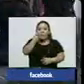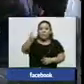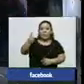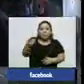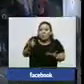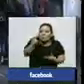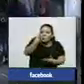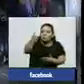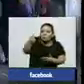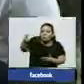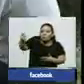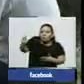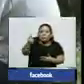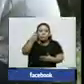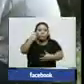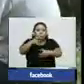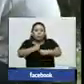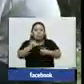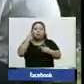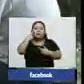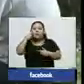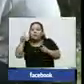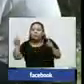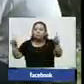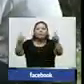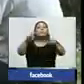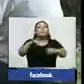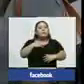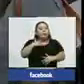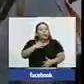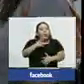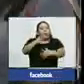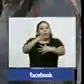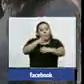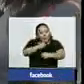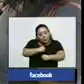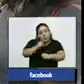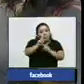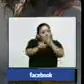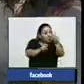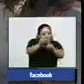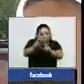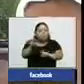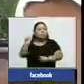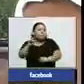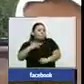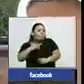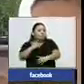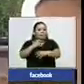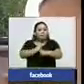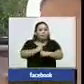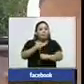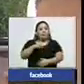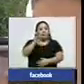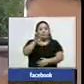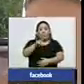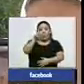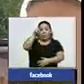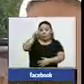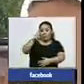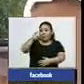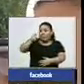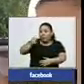autoridades patrullando genera confianza. Es lo que dice la población consultada. En comparación a un mes